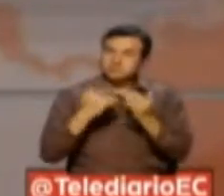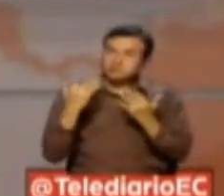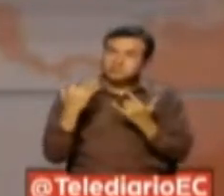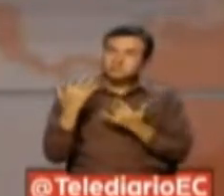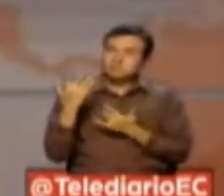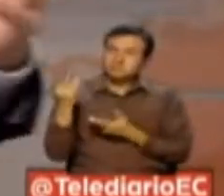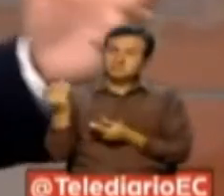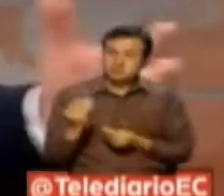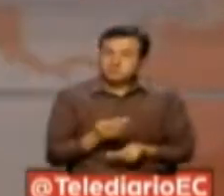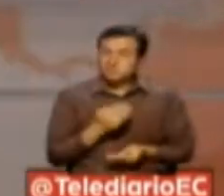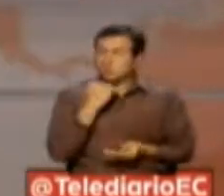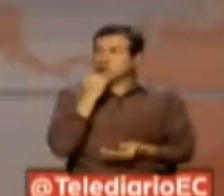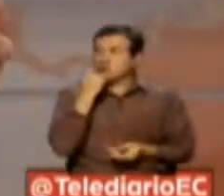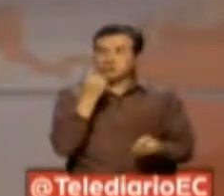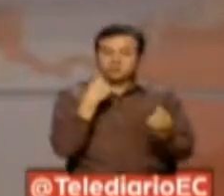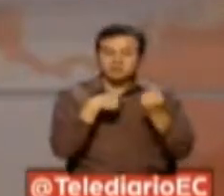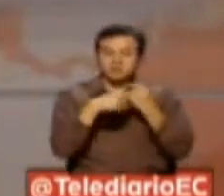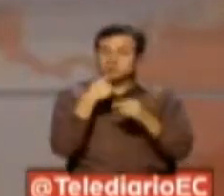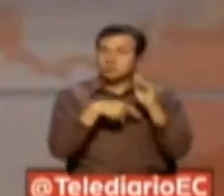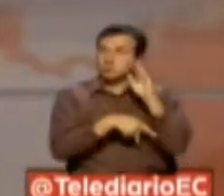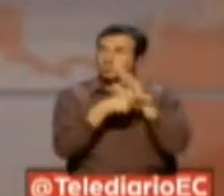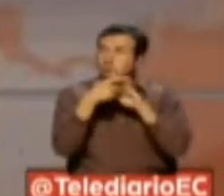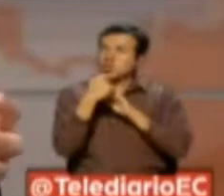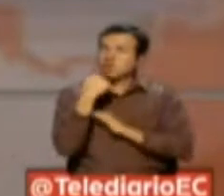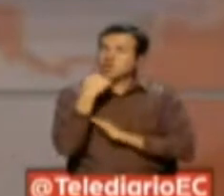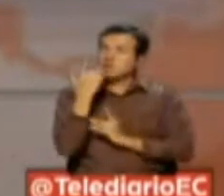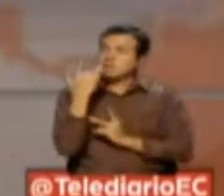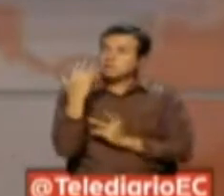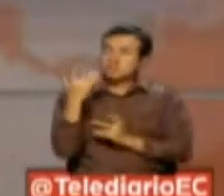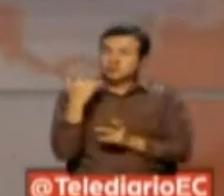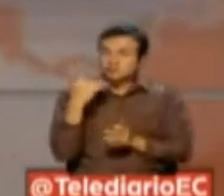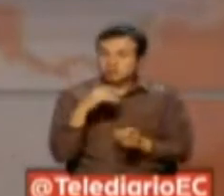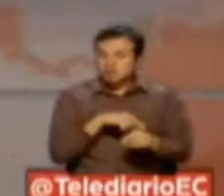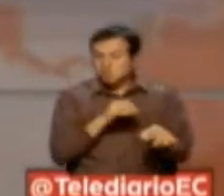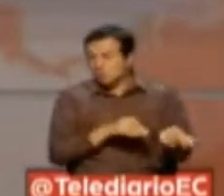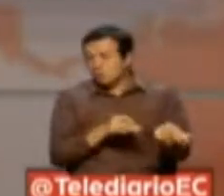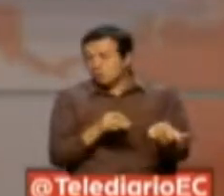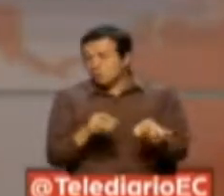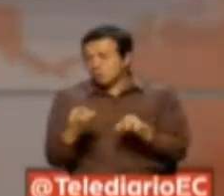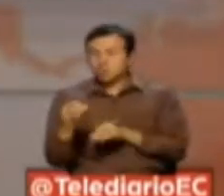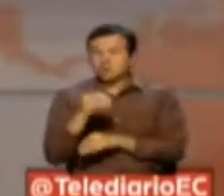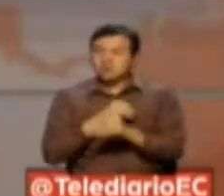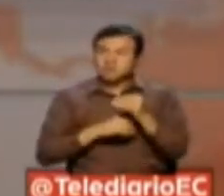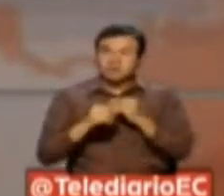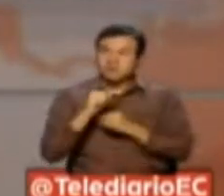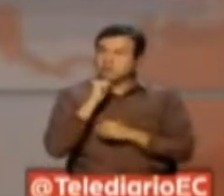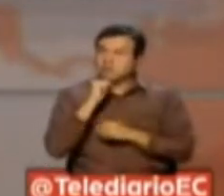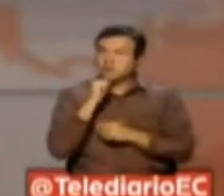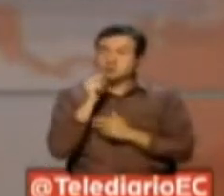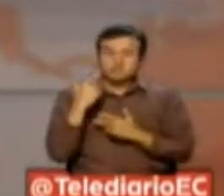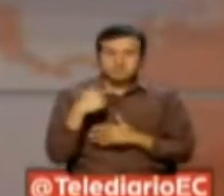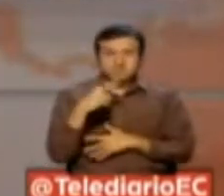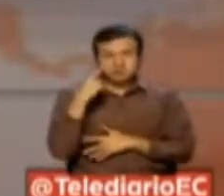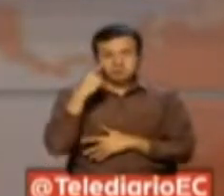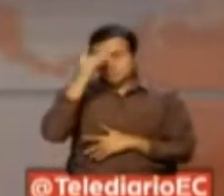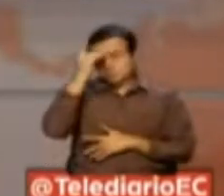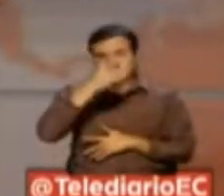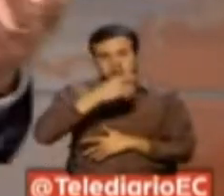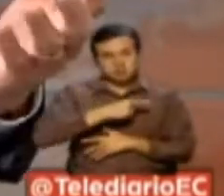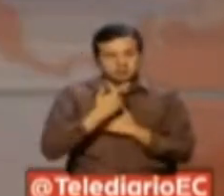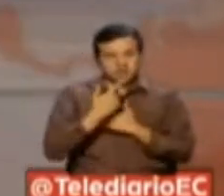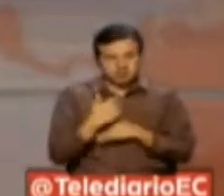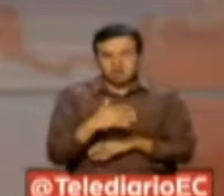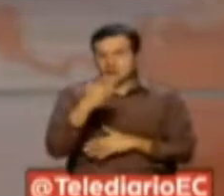ingresos de alguna venta petrolera o lo que sea que tal vez se ha demorado o cosas por el estilo entonces deciden en ese